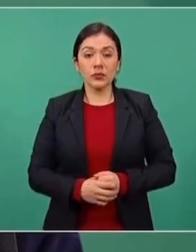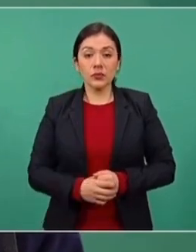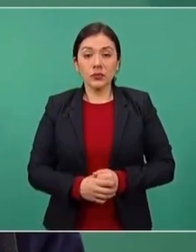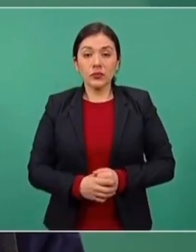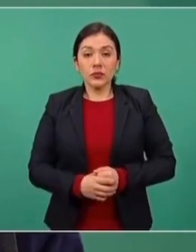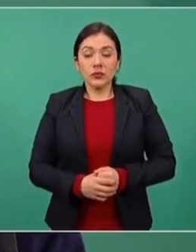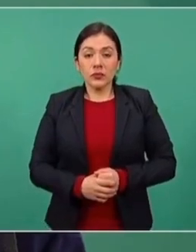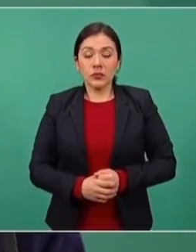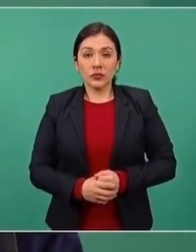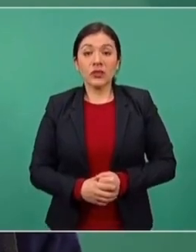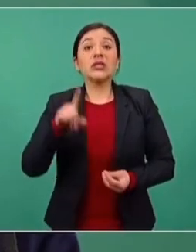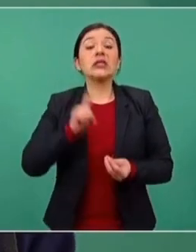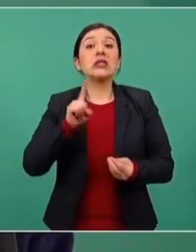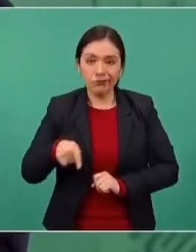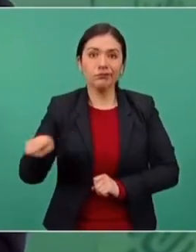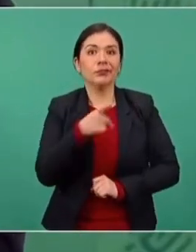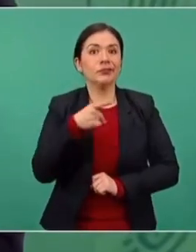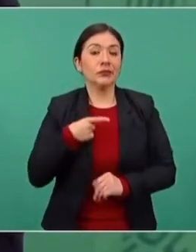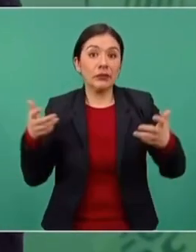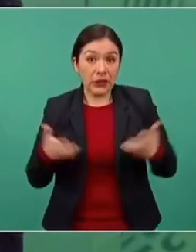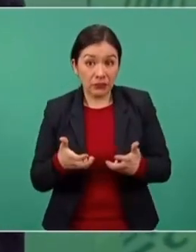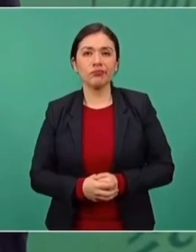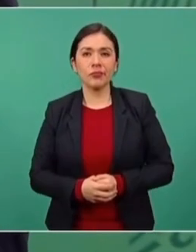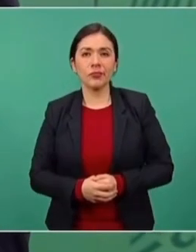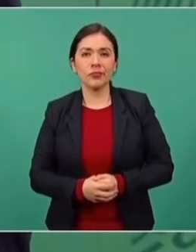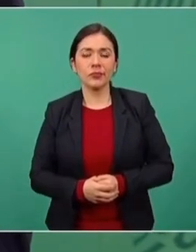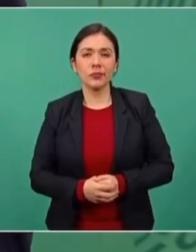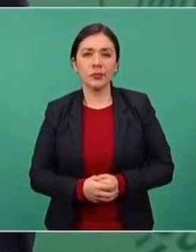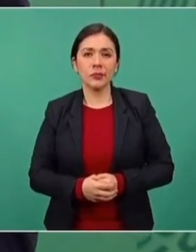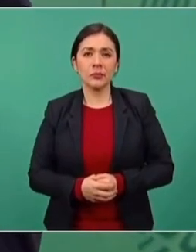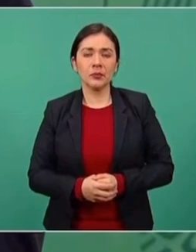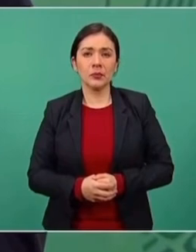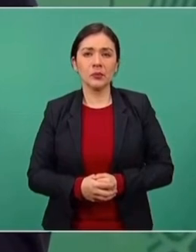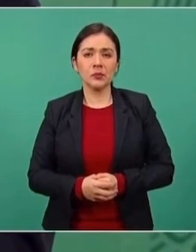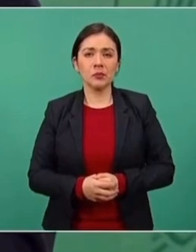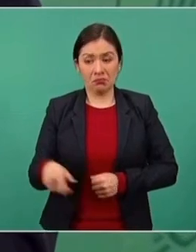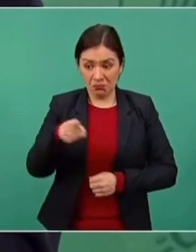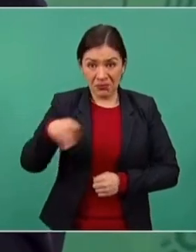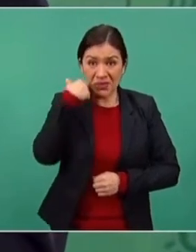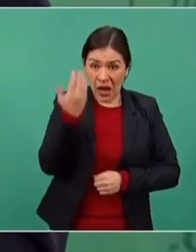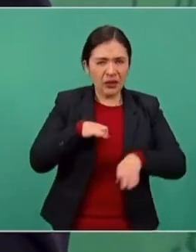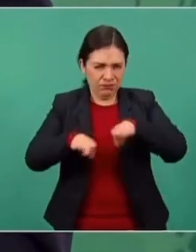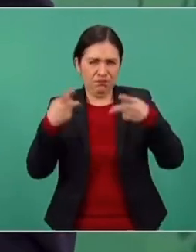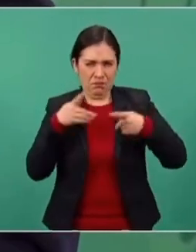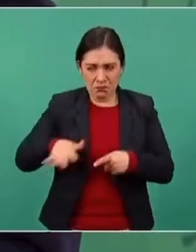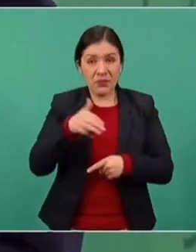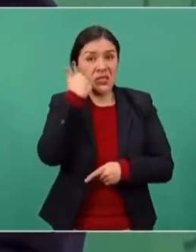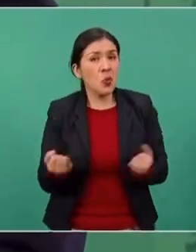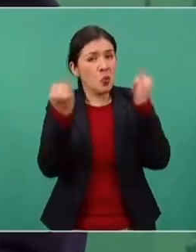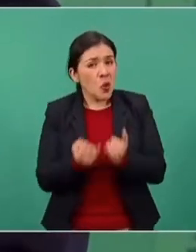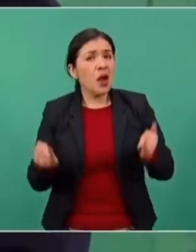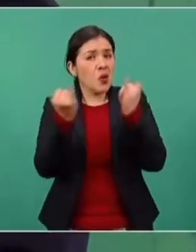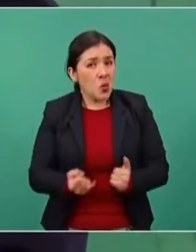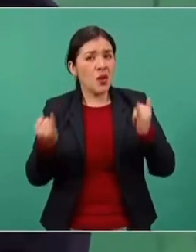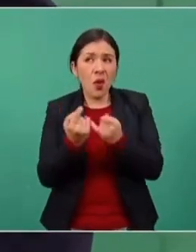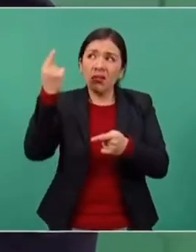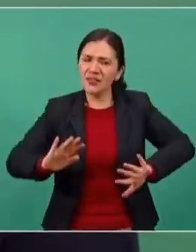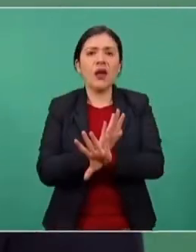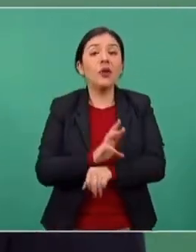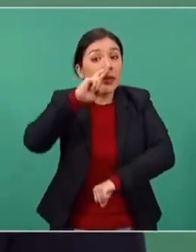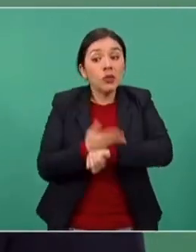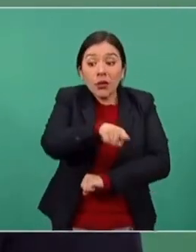Está en las manos de los trabajadores, si quieren mantener el mismo sistema o el